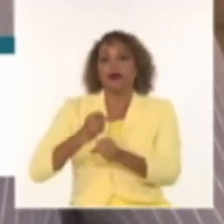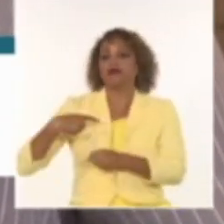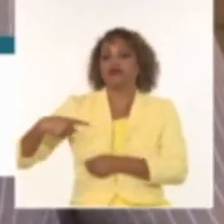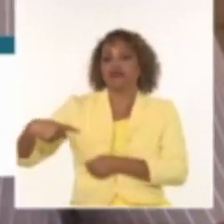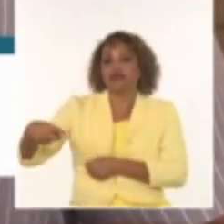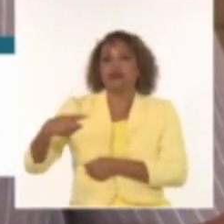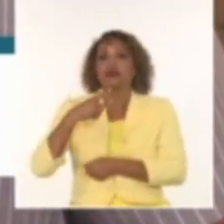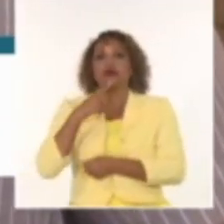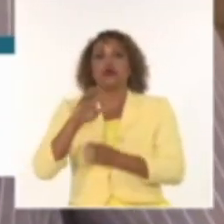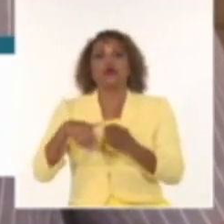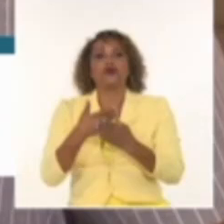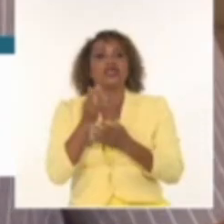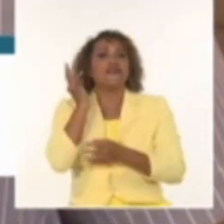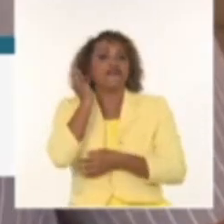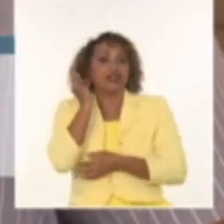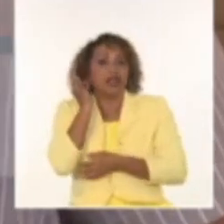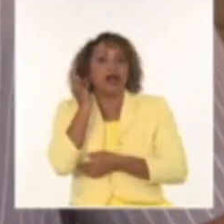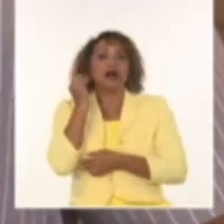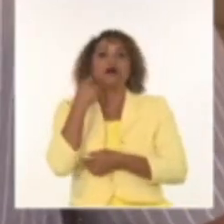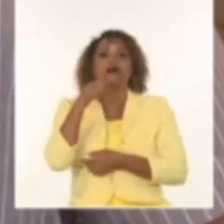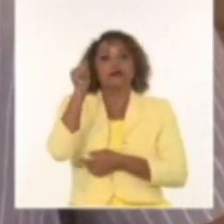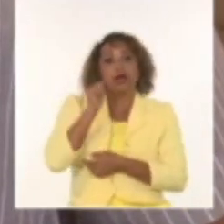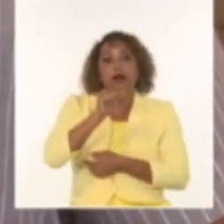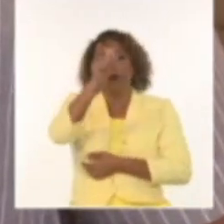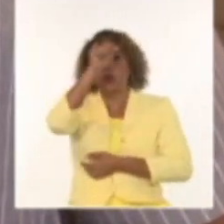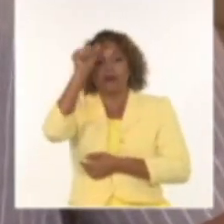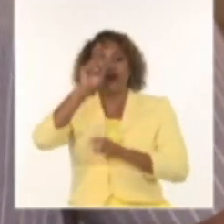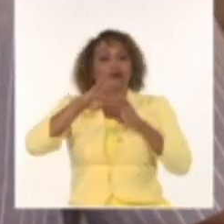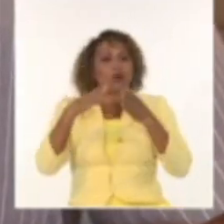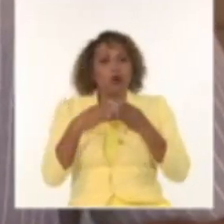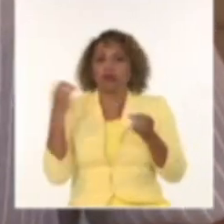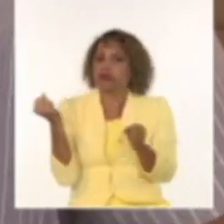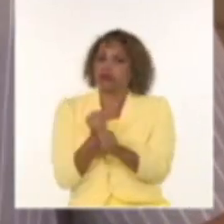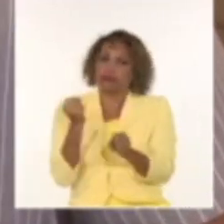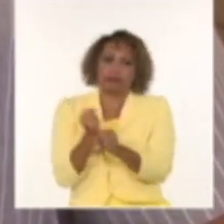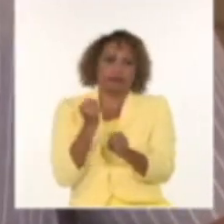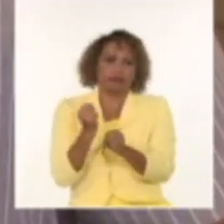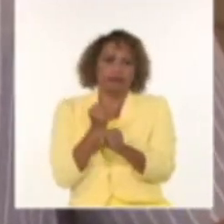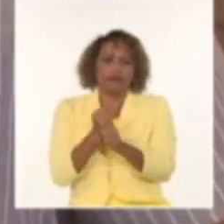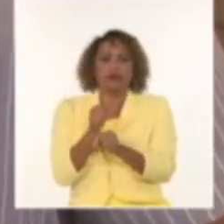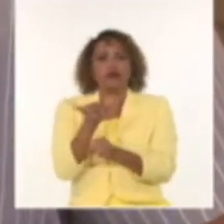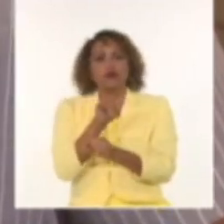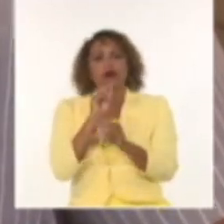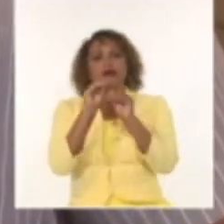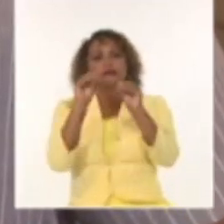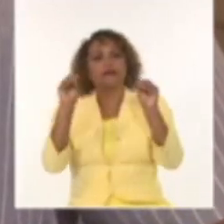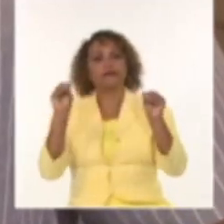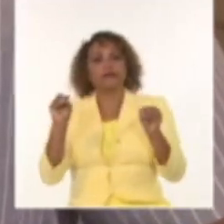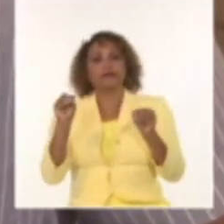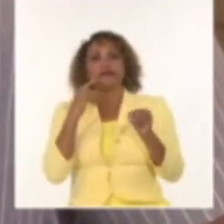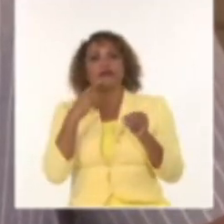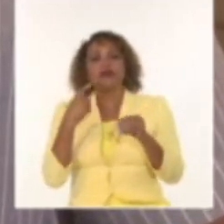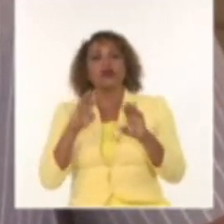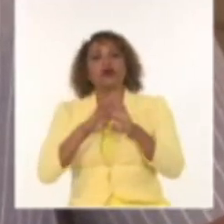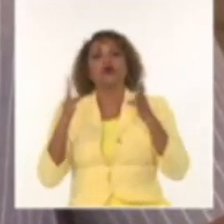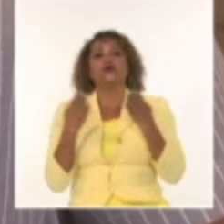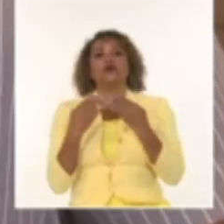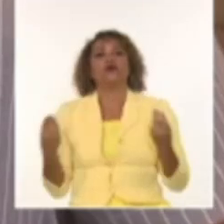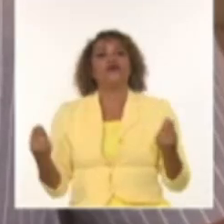en los días feriados, los sábados, los domingos, pero también hemos convocado con aunar la fuerza